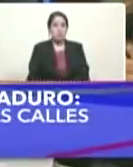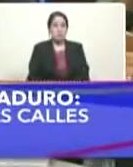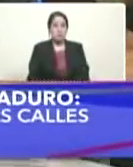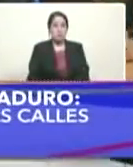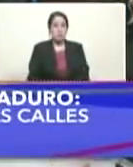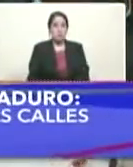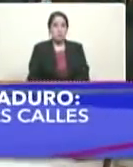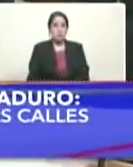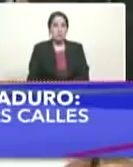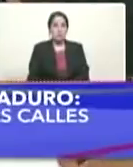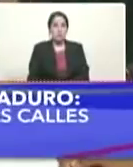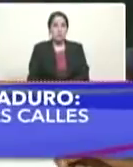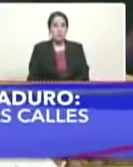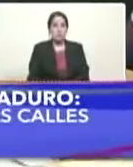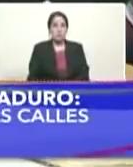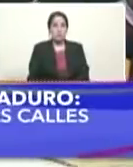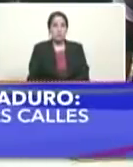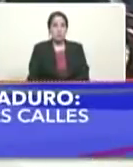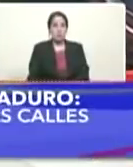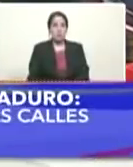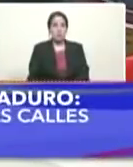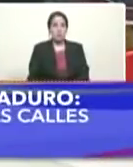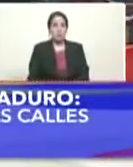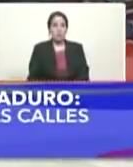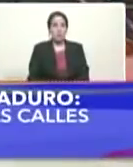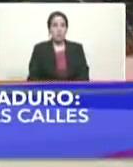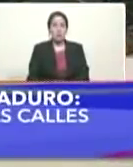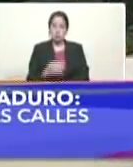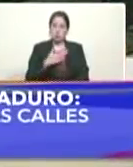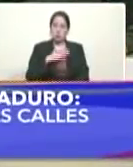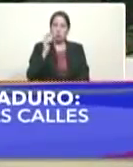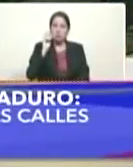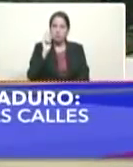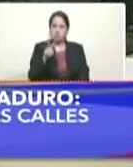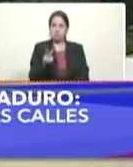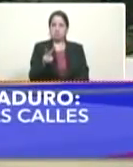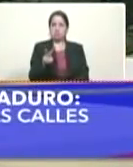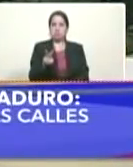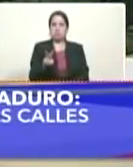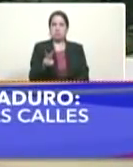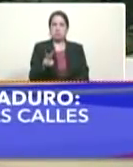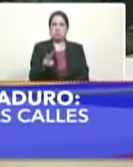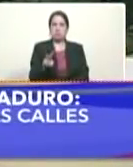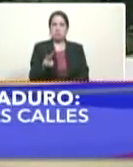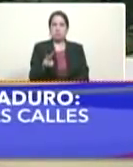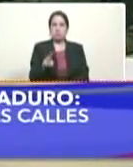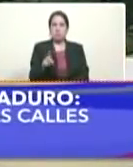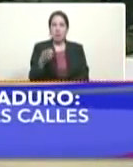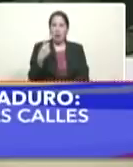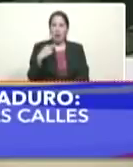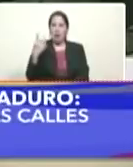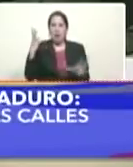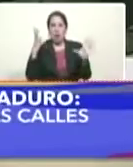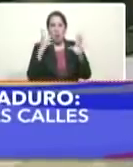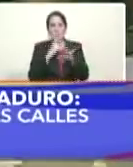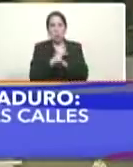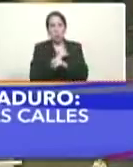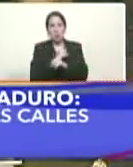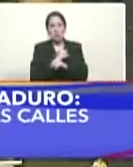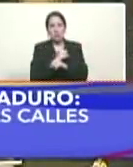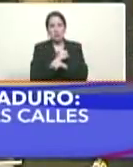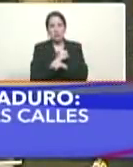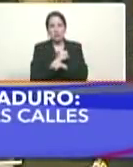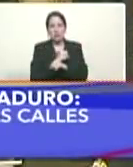yo desde ti desde que olfatea en la noche nos fue